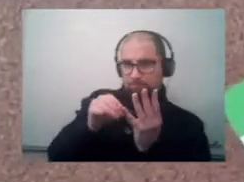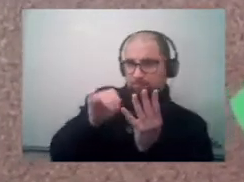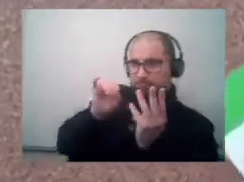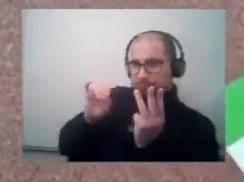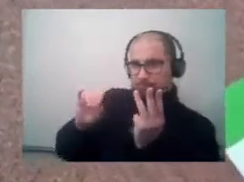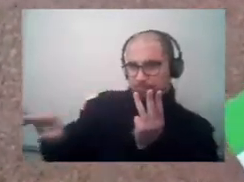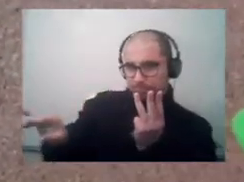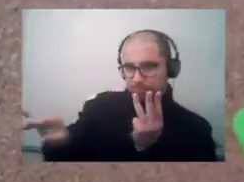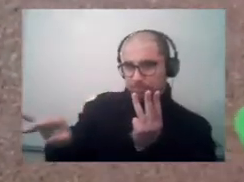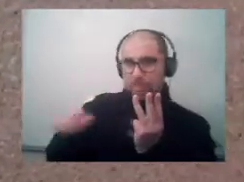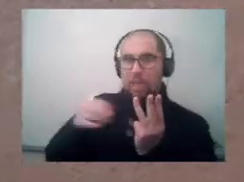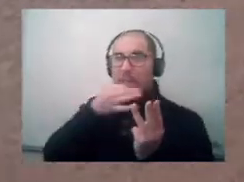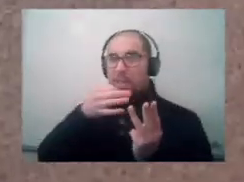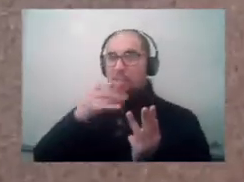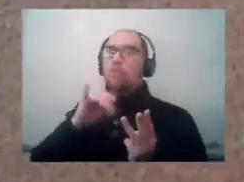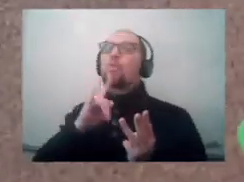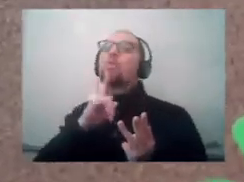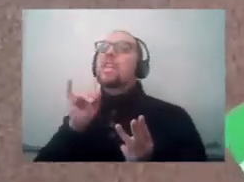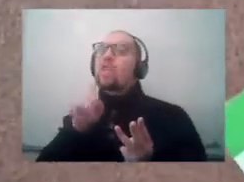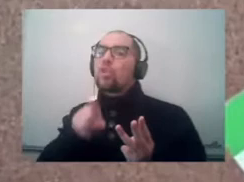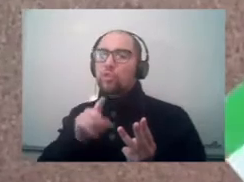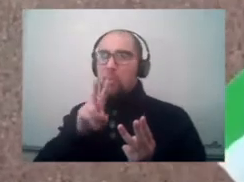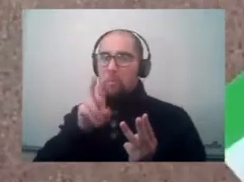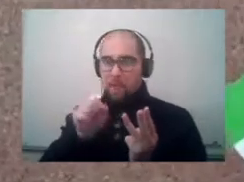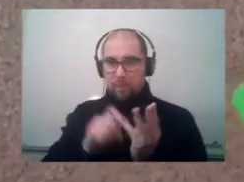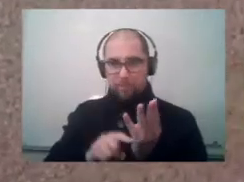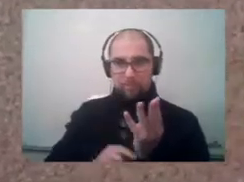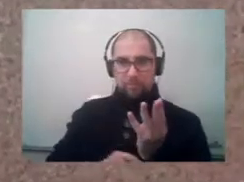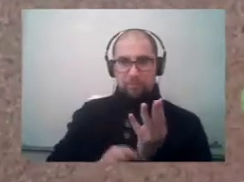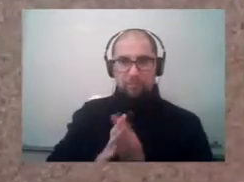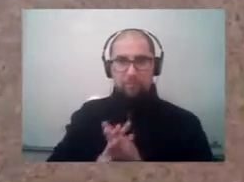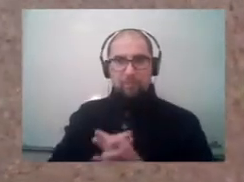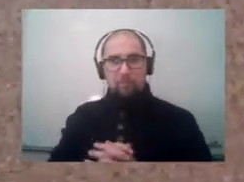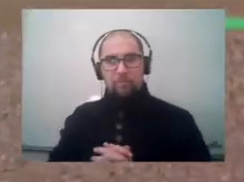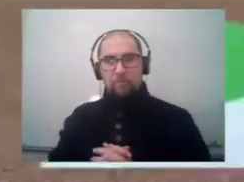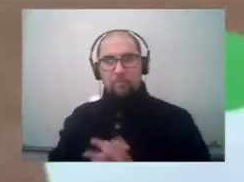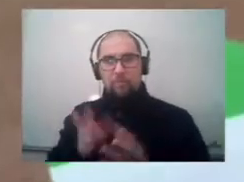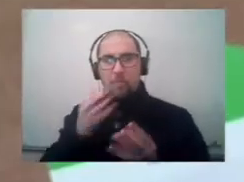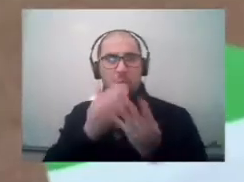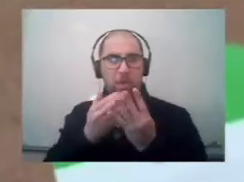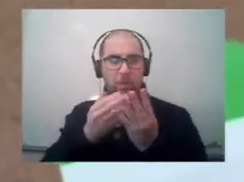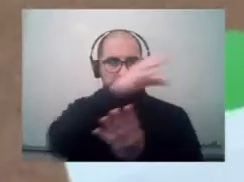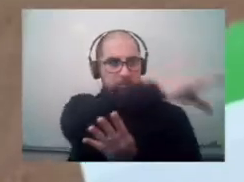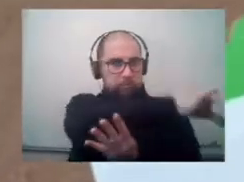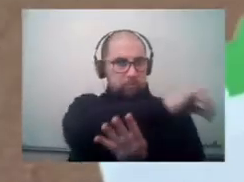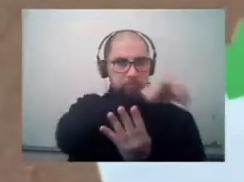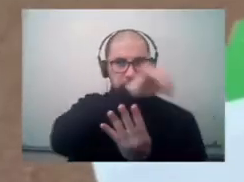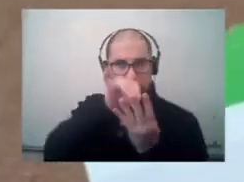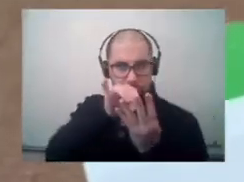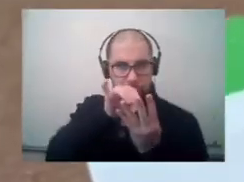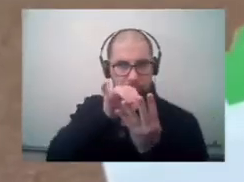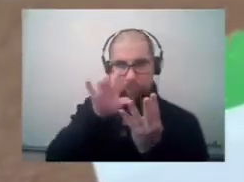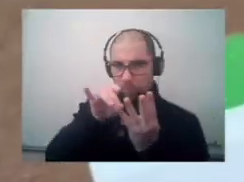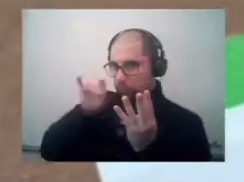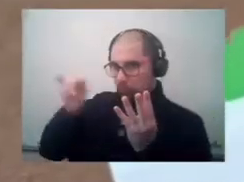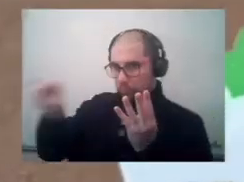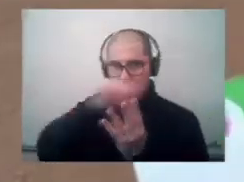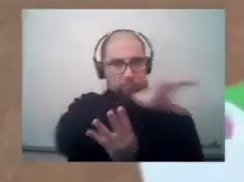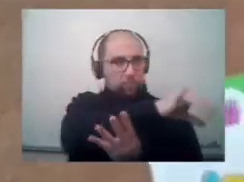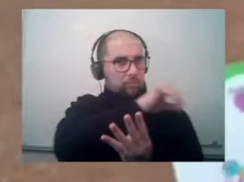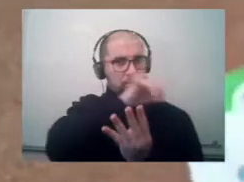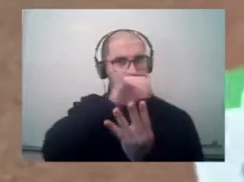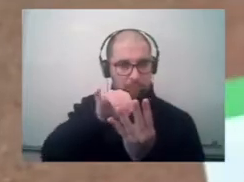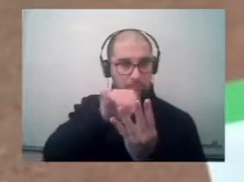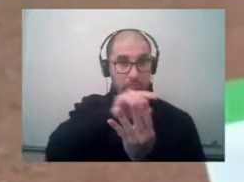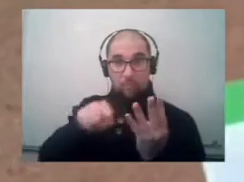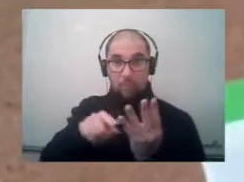mientras dicen juntos coquitos va cuando un jugador completo una historieta pone las